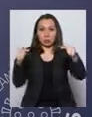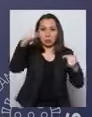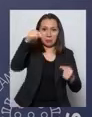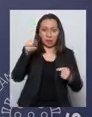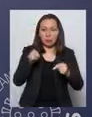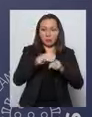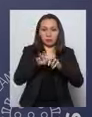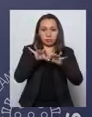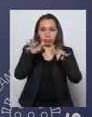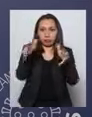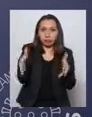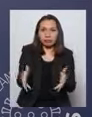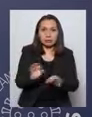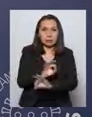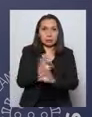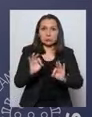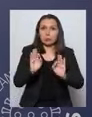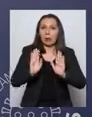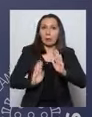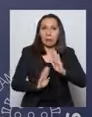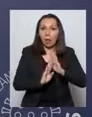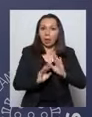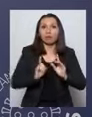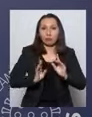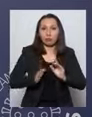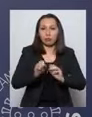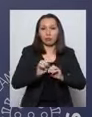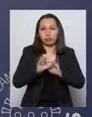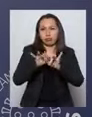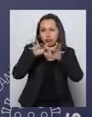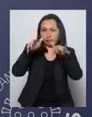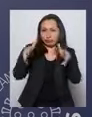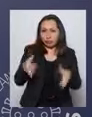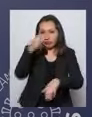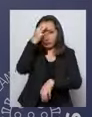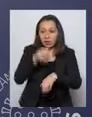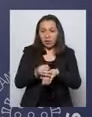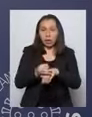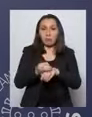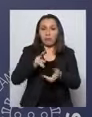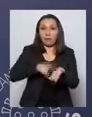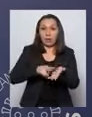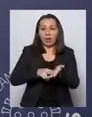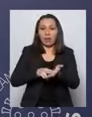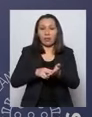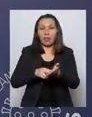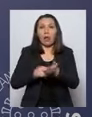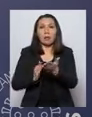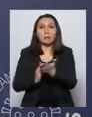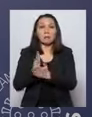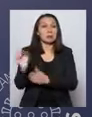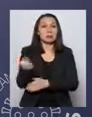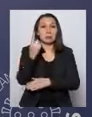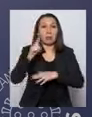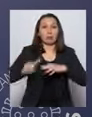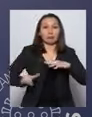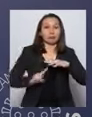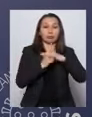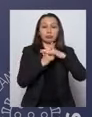cesado en ningún momento ciertamente ha habido un desplazamiento de un origen primero en